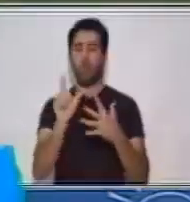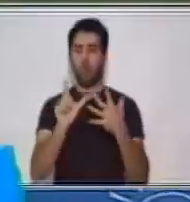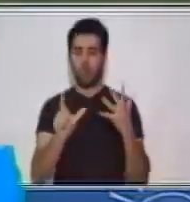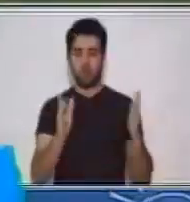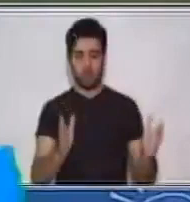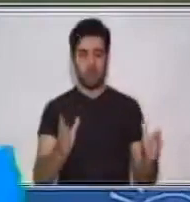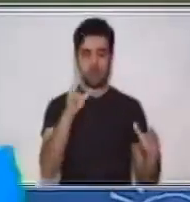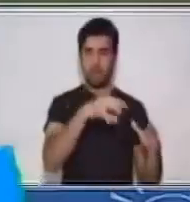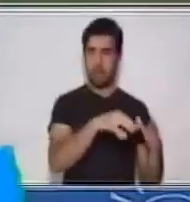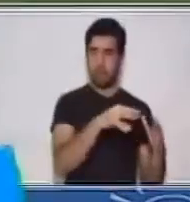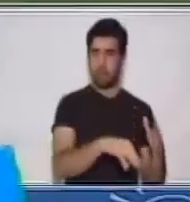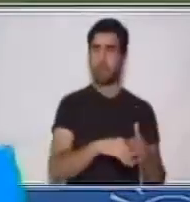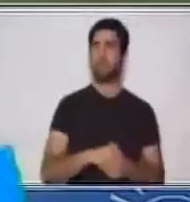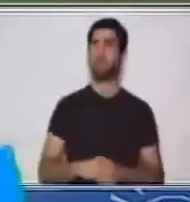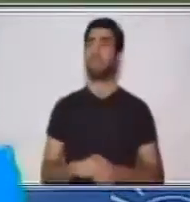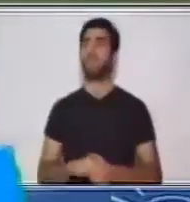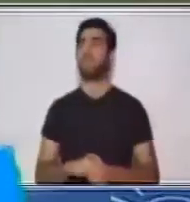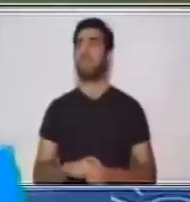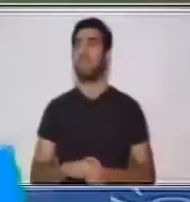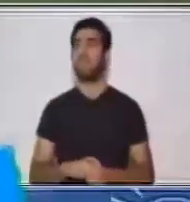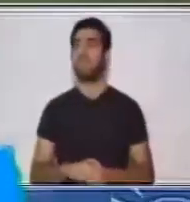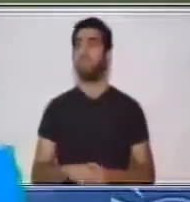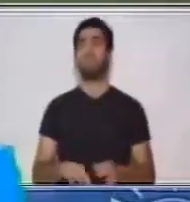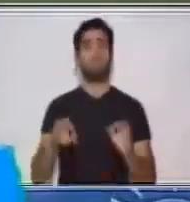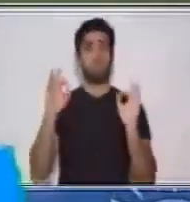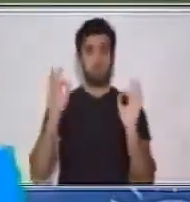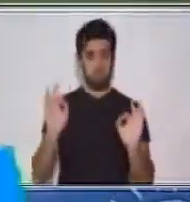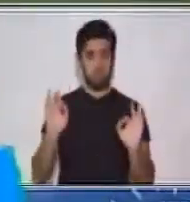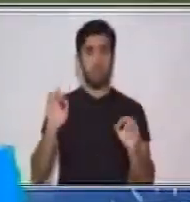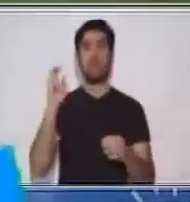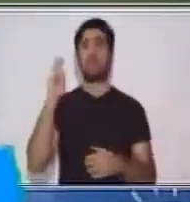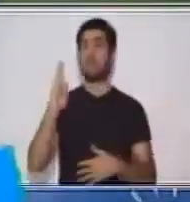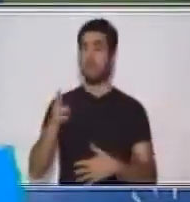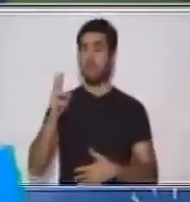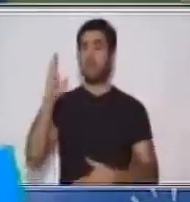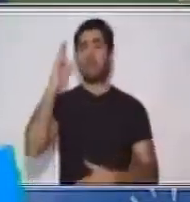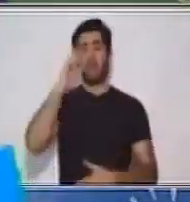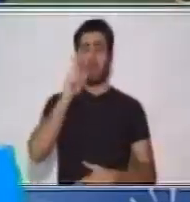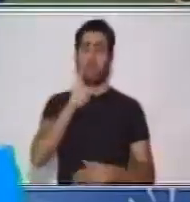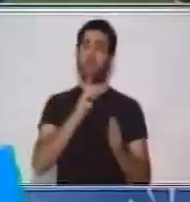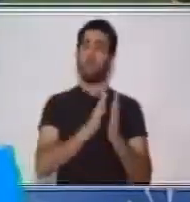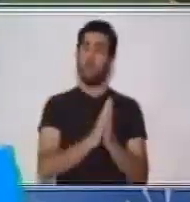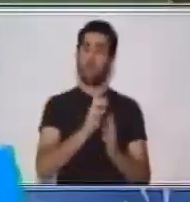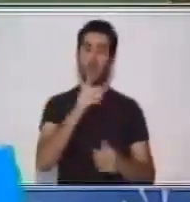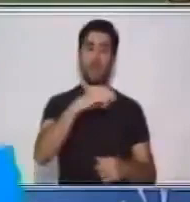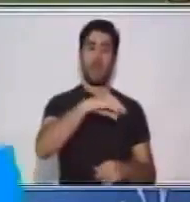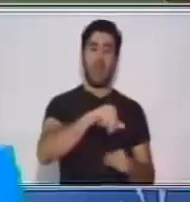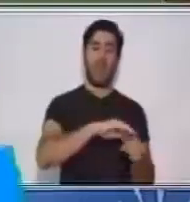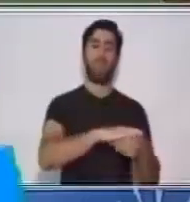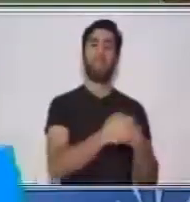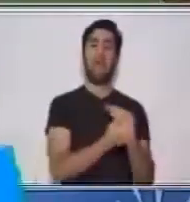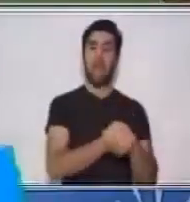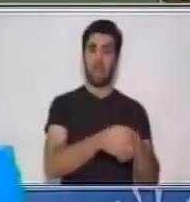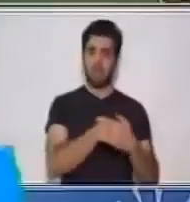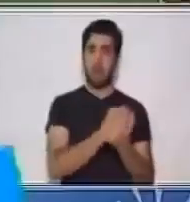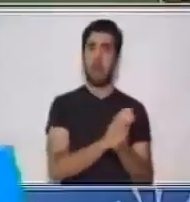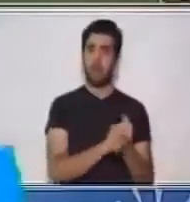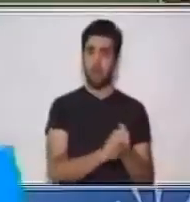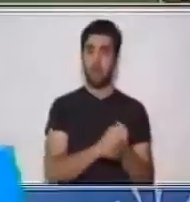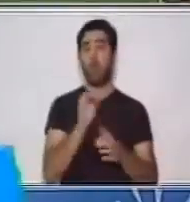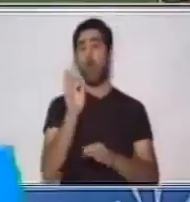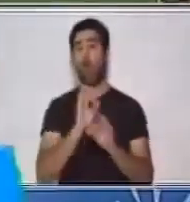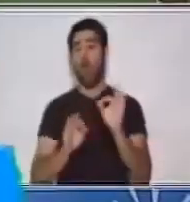en la caja de Aprendo en Casa. Siempre debes recordar el lavado de manos constante con agua y jabón